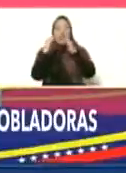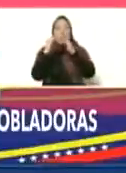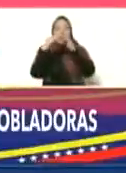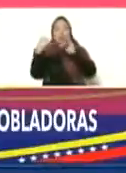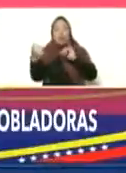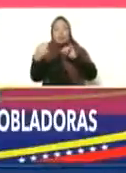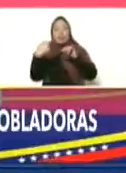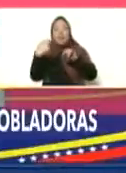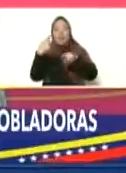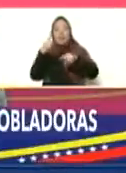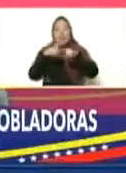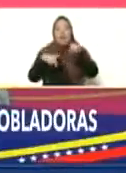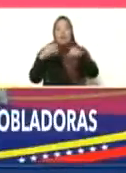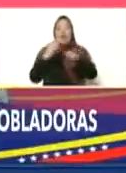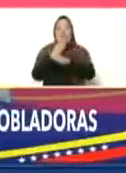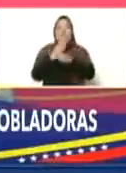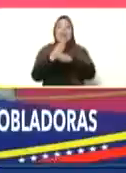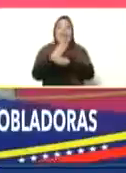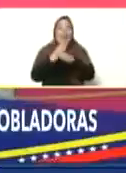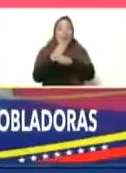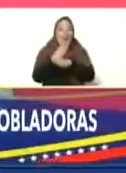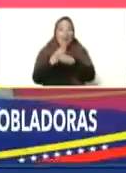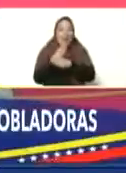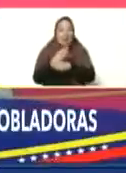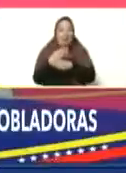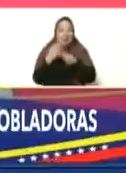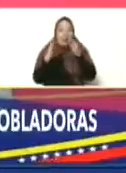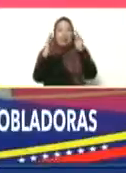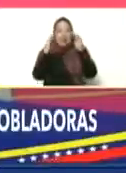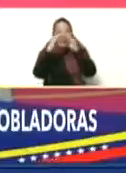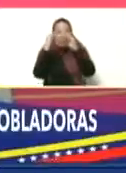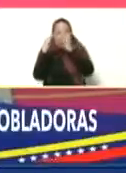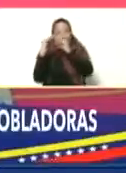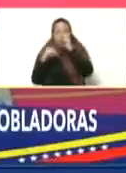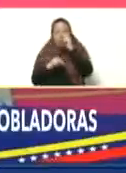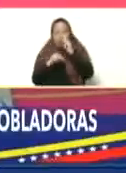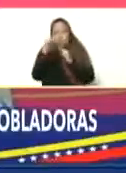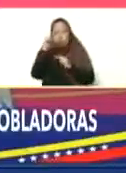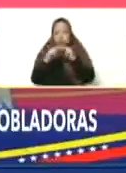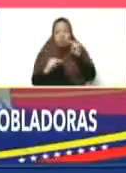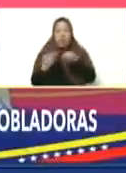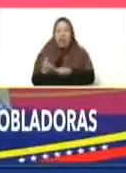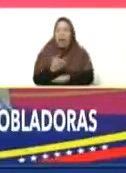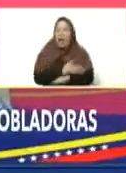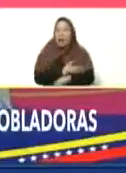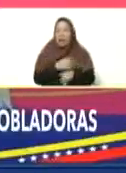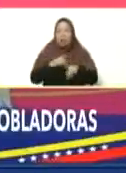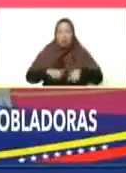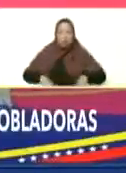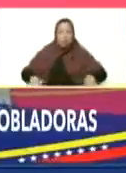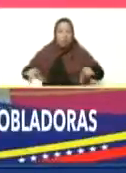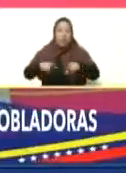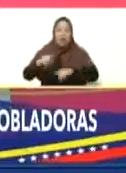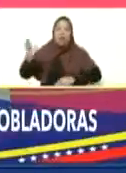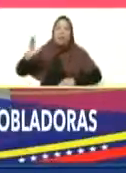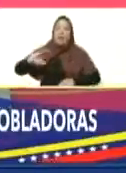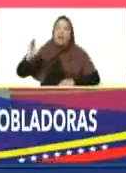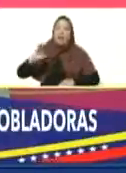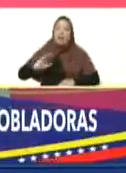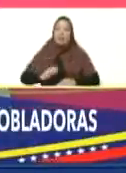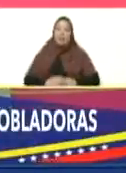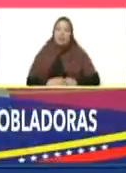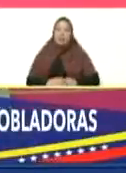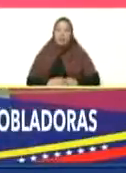tiempo todo lo que san andrés la matanza zamora las